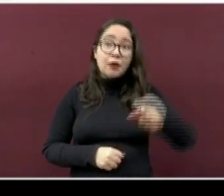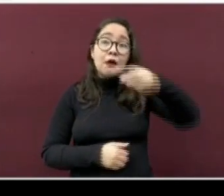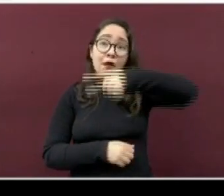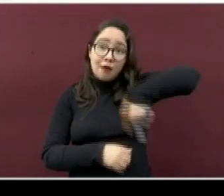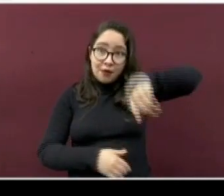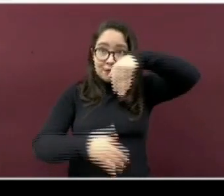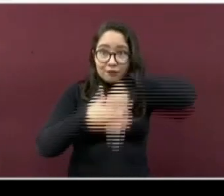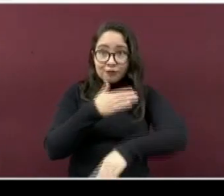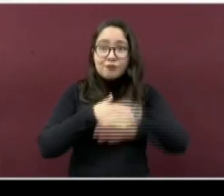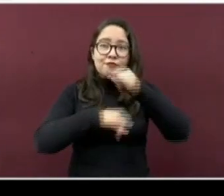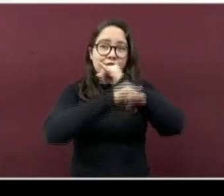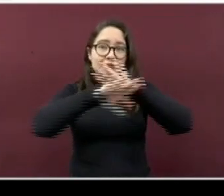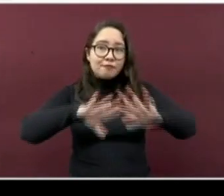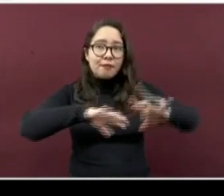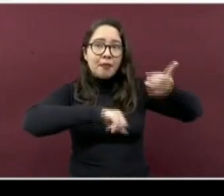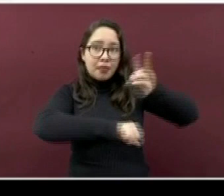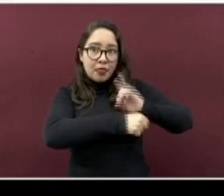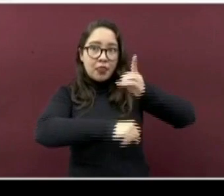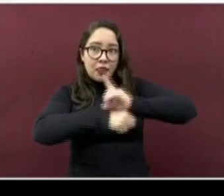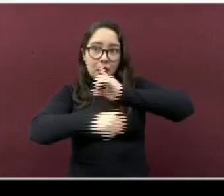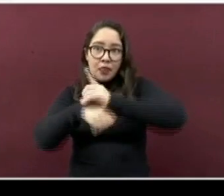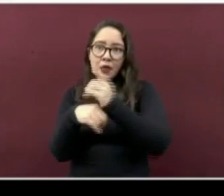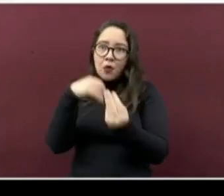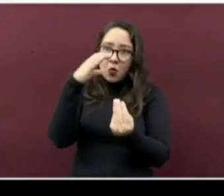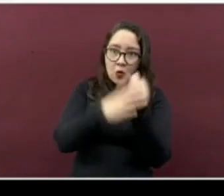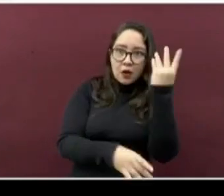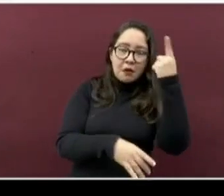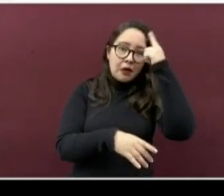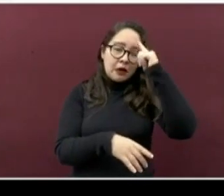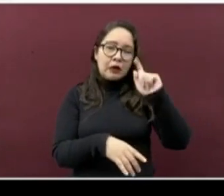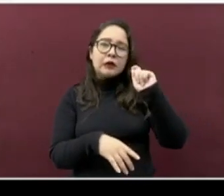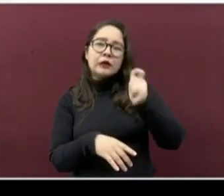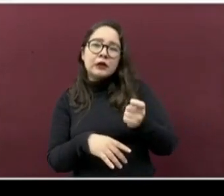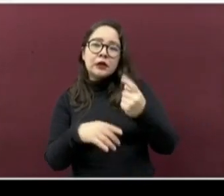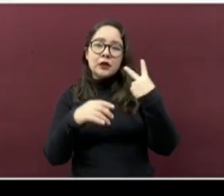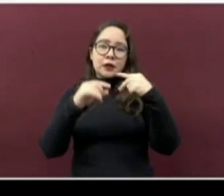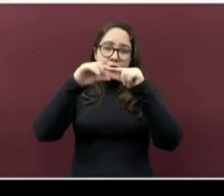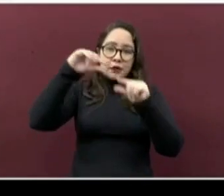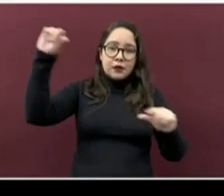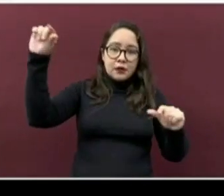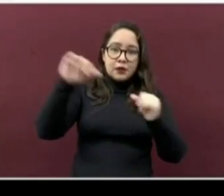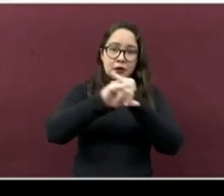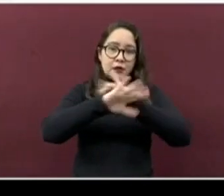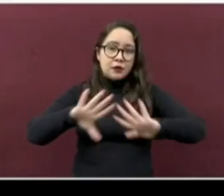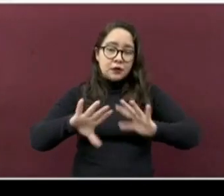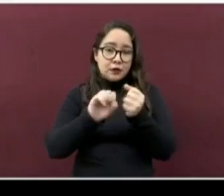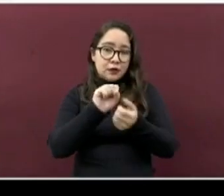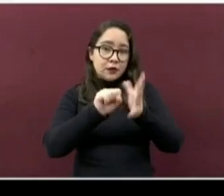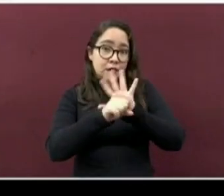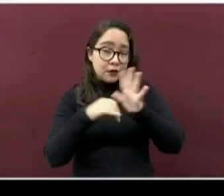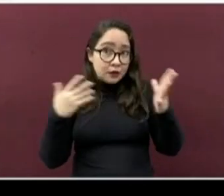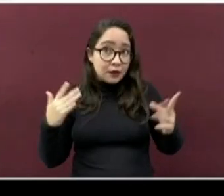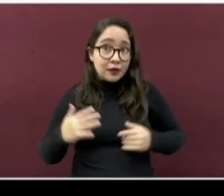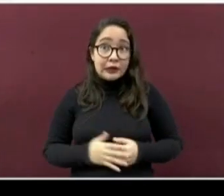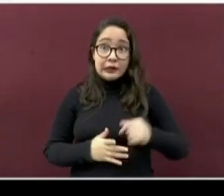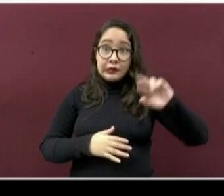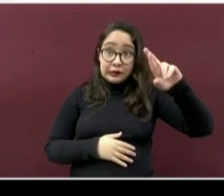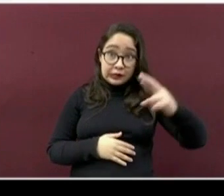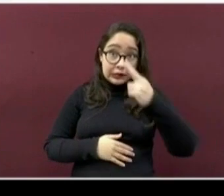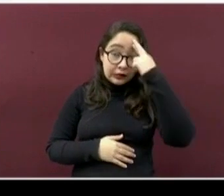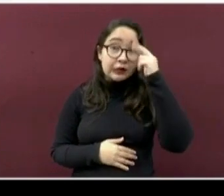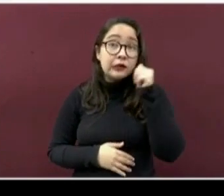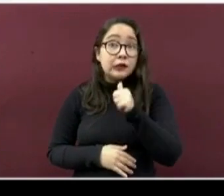se actualiza la información del comportamiento de la pandemia. Acuérdese de visitar siempre fuentes